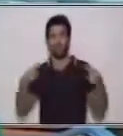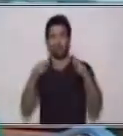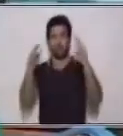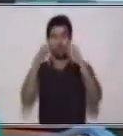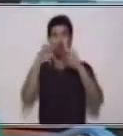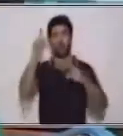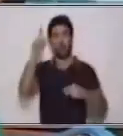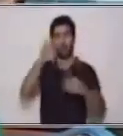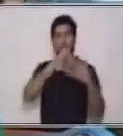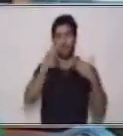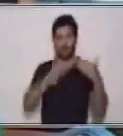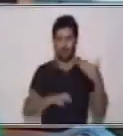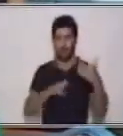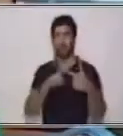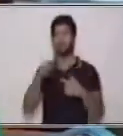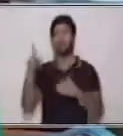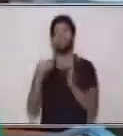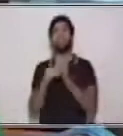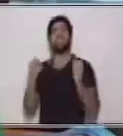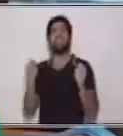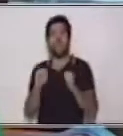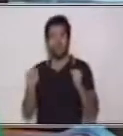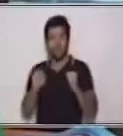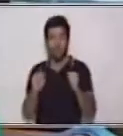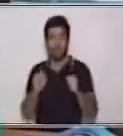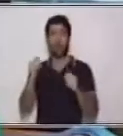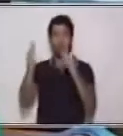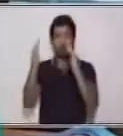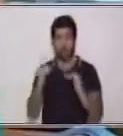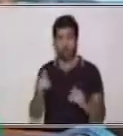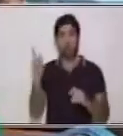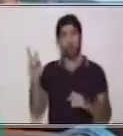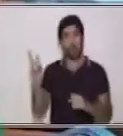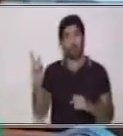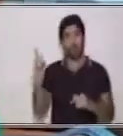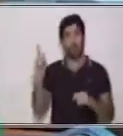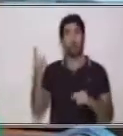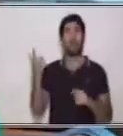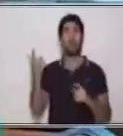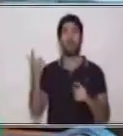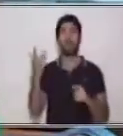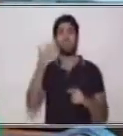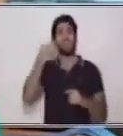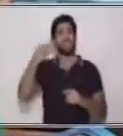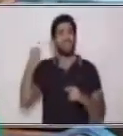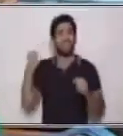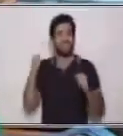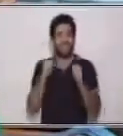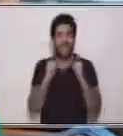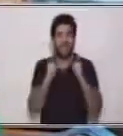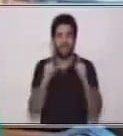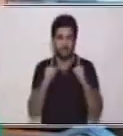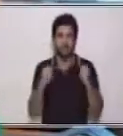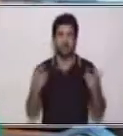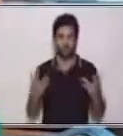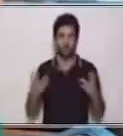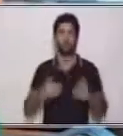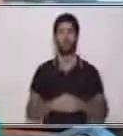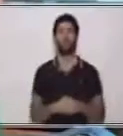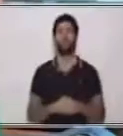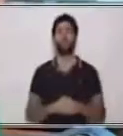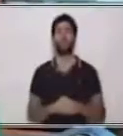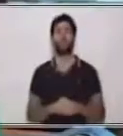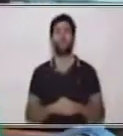Tikal, Quetzaltenango, y fui a parar en este viaje a nuestro bello departamento de San